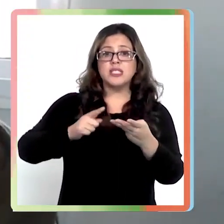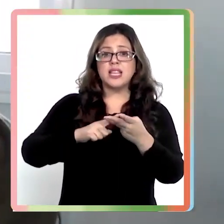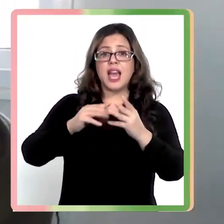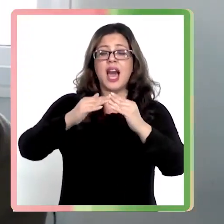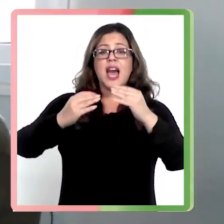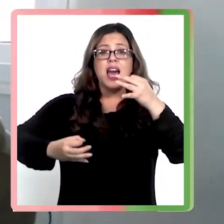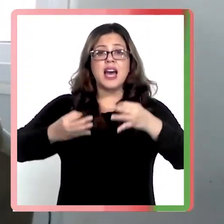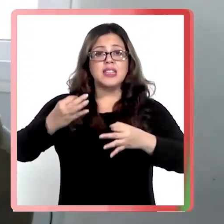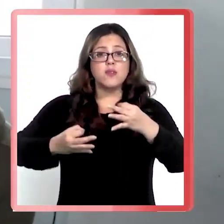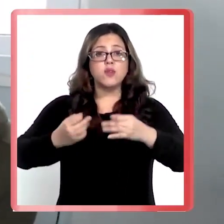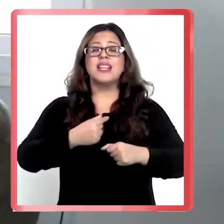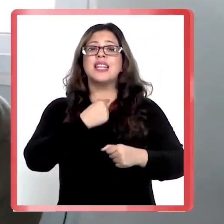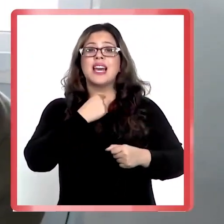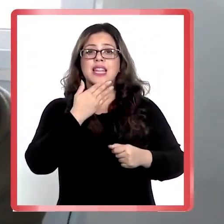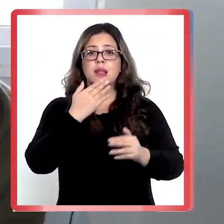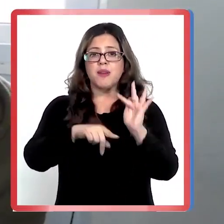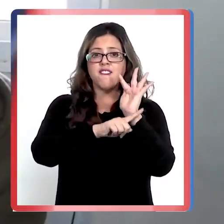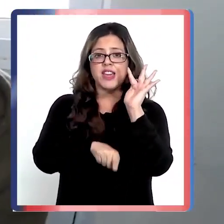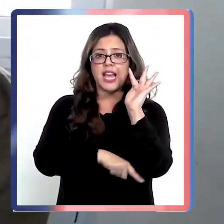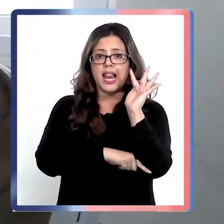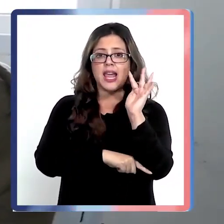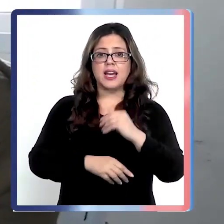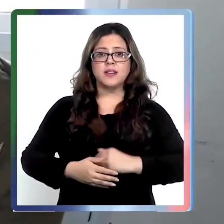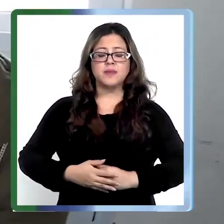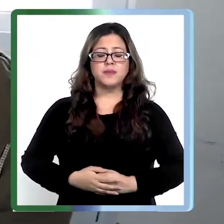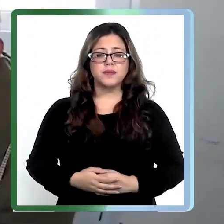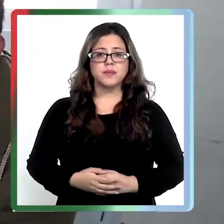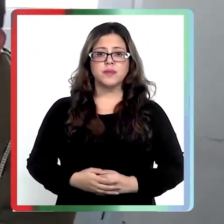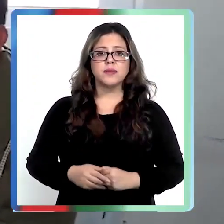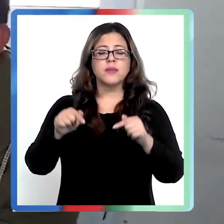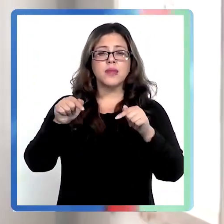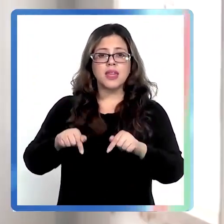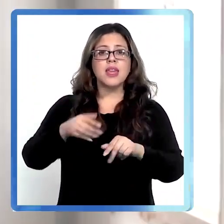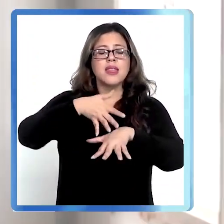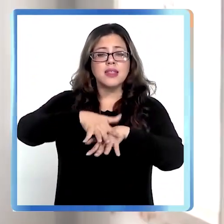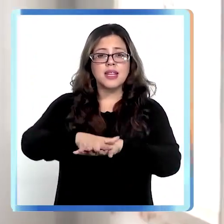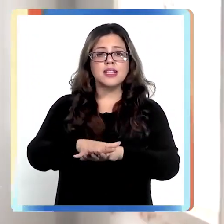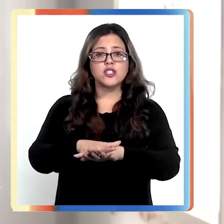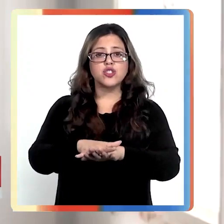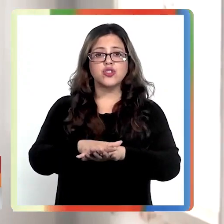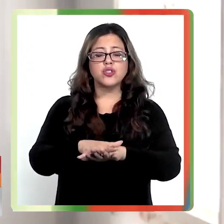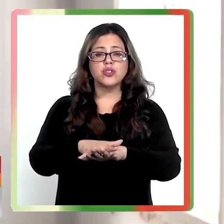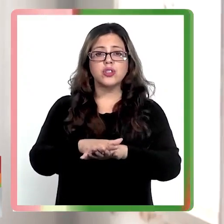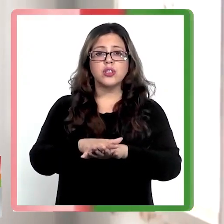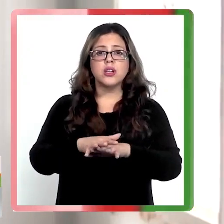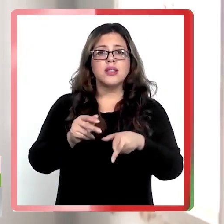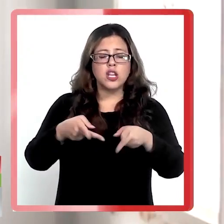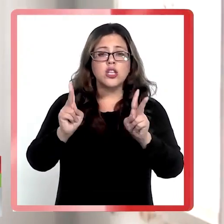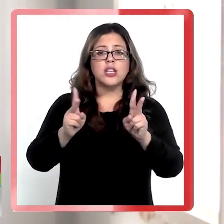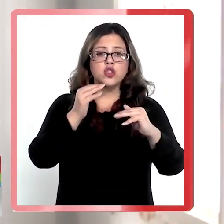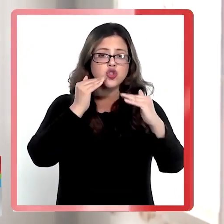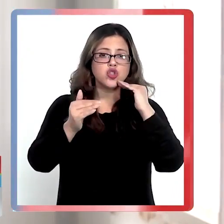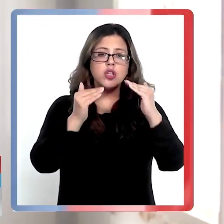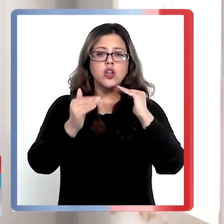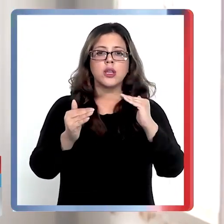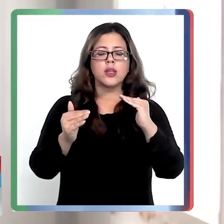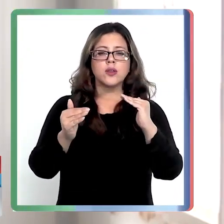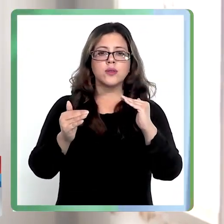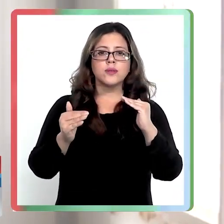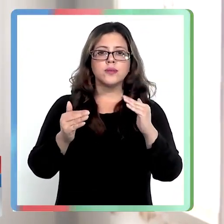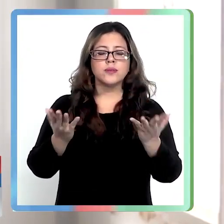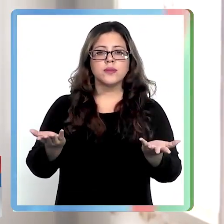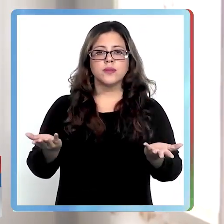policías, tribunal de garantía y fiscalía. Hacemos una integración de todo lo que son los derechos de los